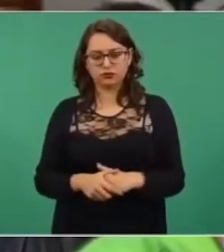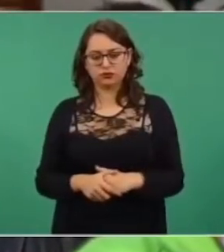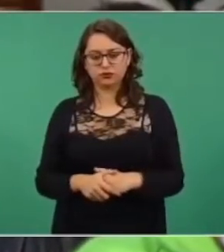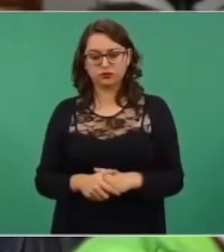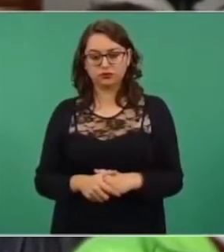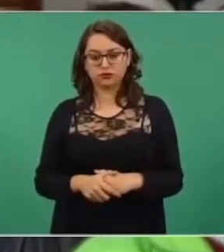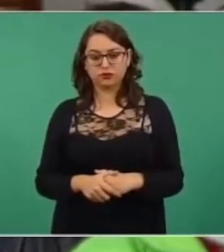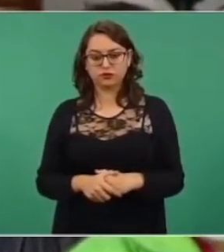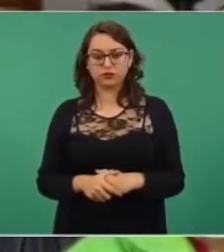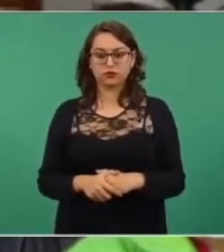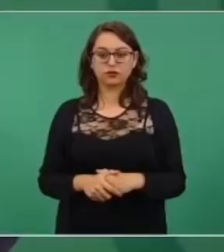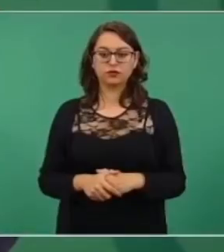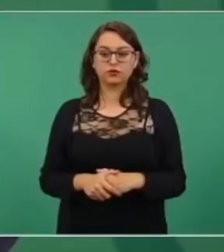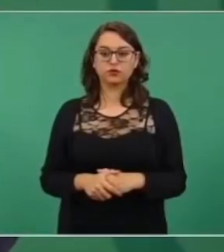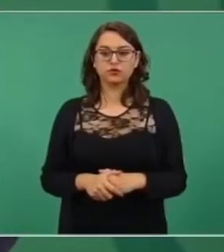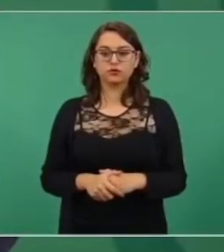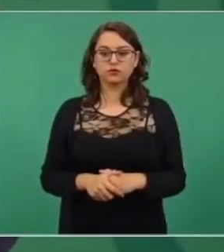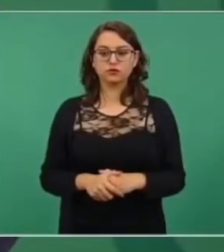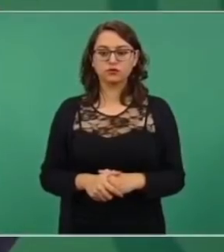el secretario de Hacienda,